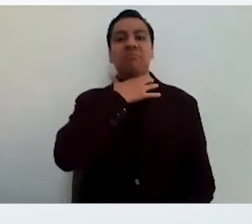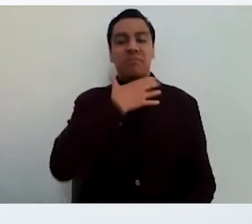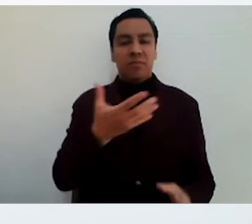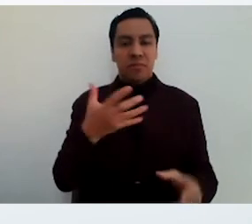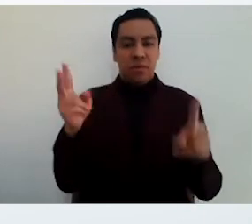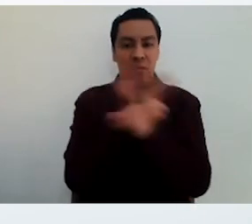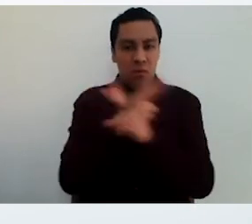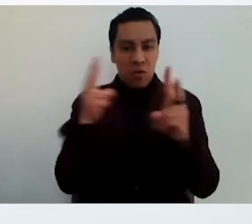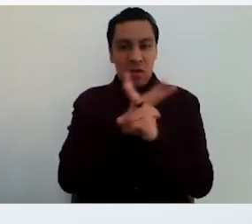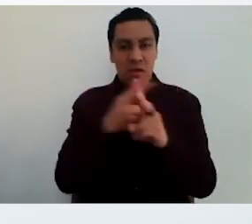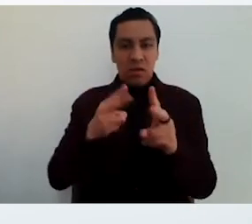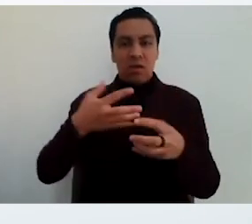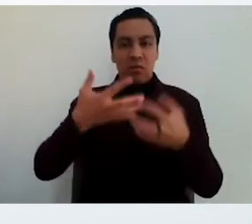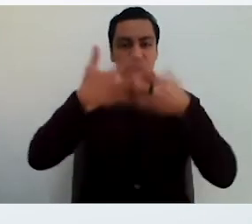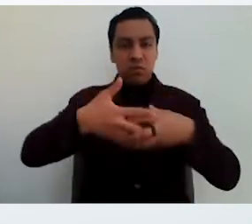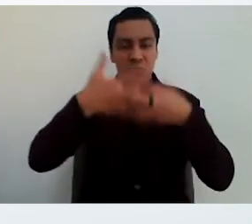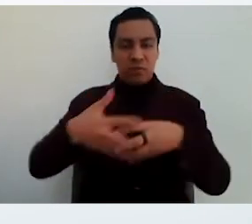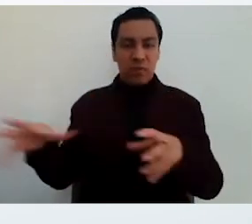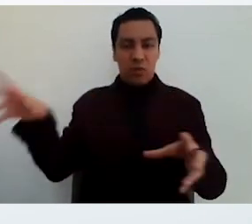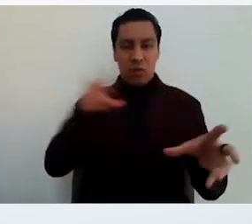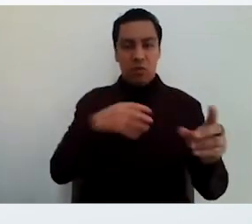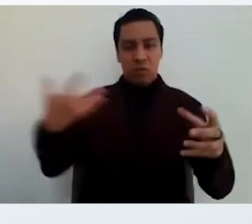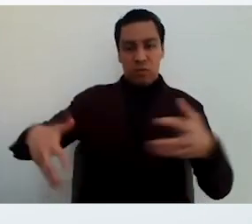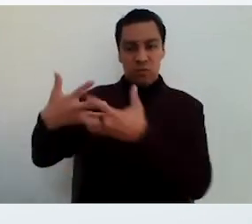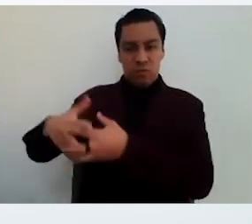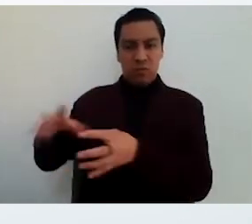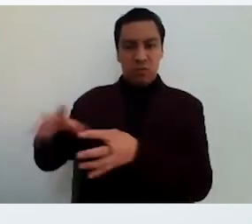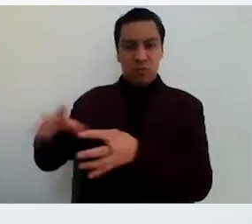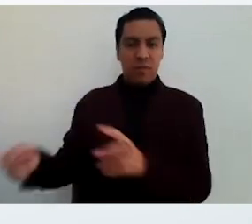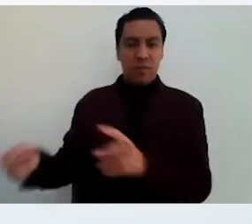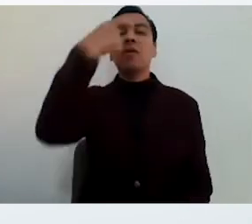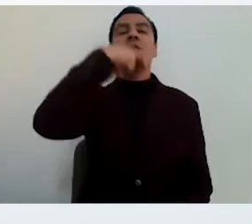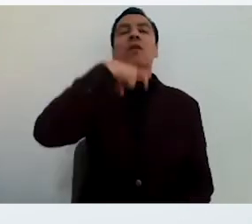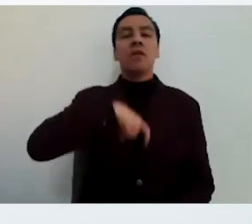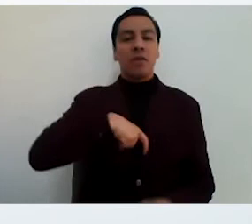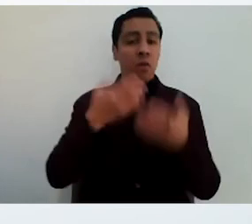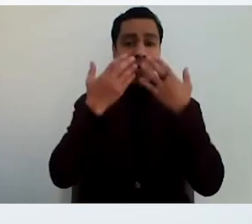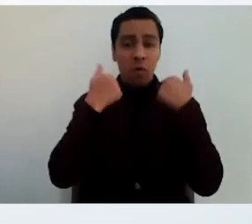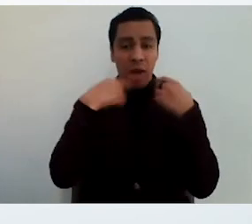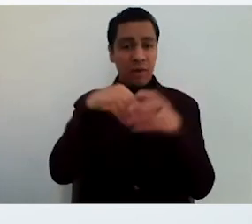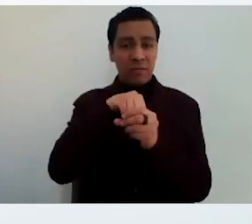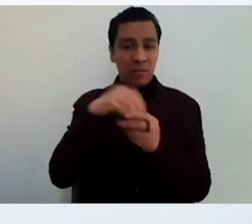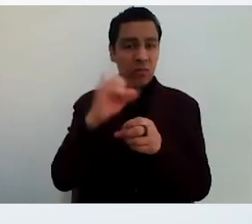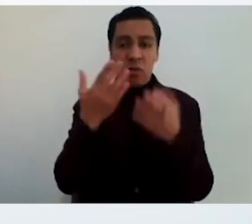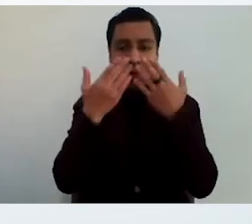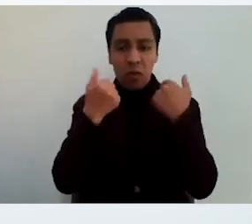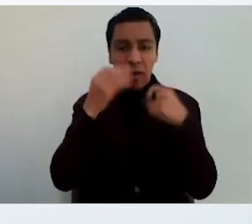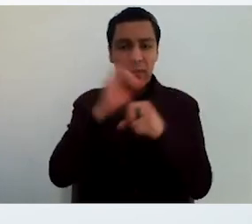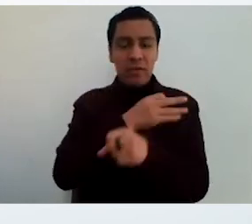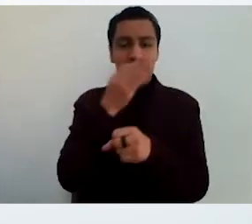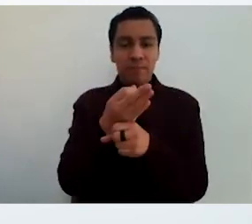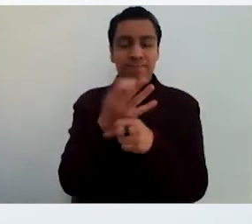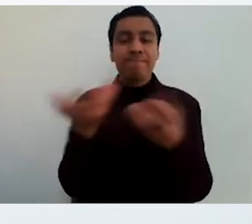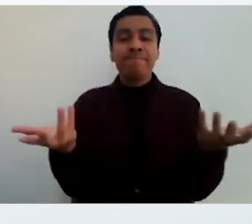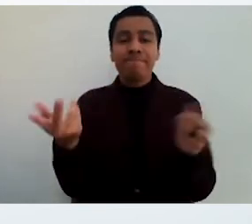no van a alcanzar las funerarias. Porque ya vimos en semanas pasadas cómo se tenían que estar formando